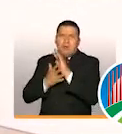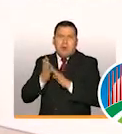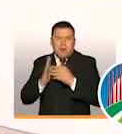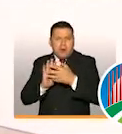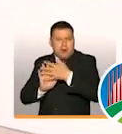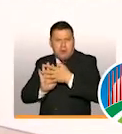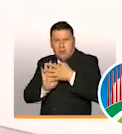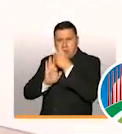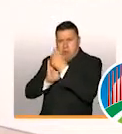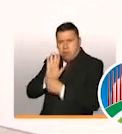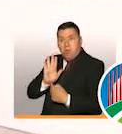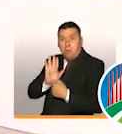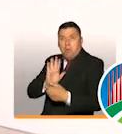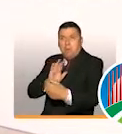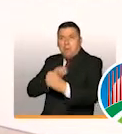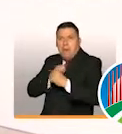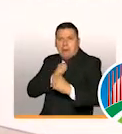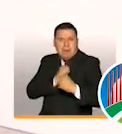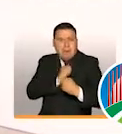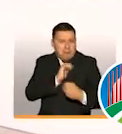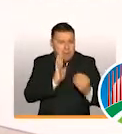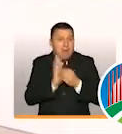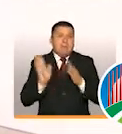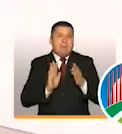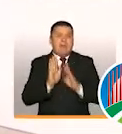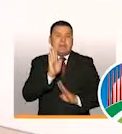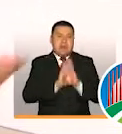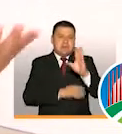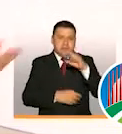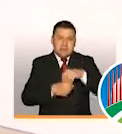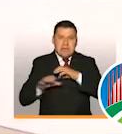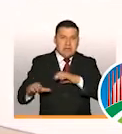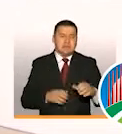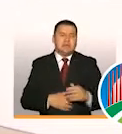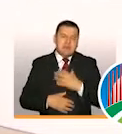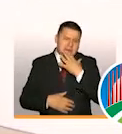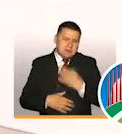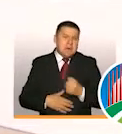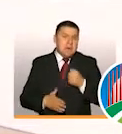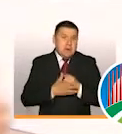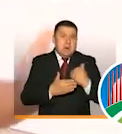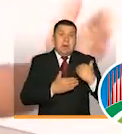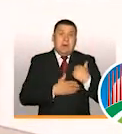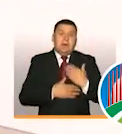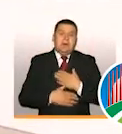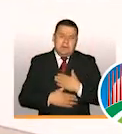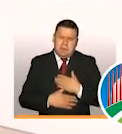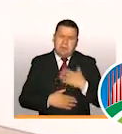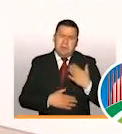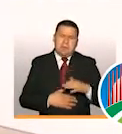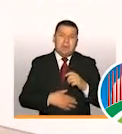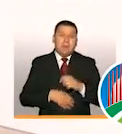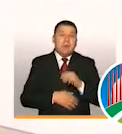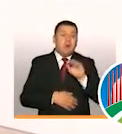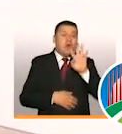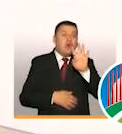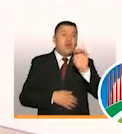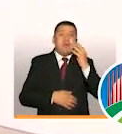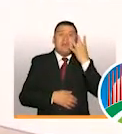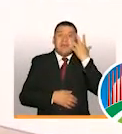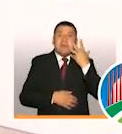los proyectos y desde ya esperamos poner todo ese plan de desarrollo en ejecución y realmente fue un reto para nosotros en menos de 90 días